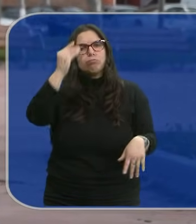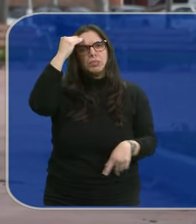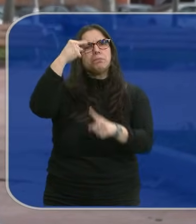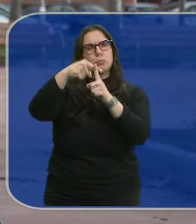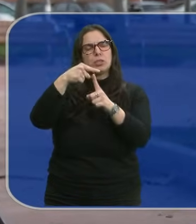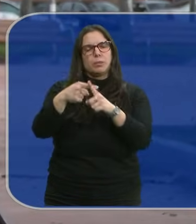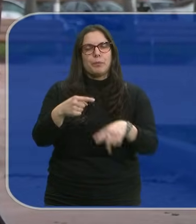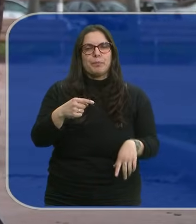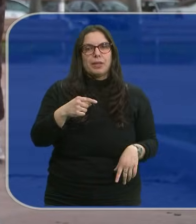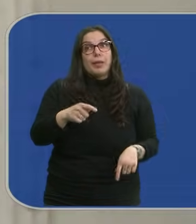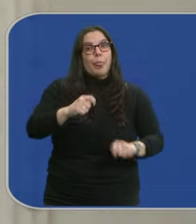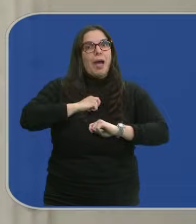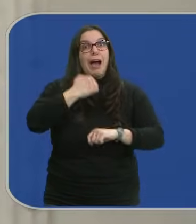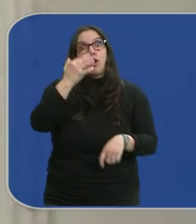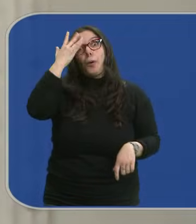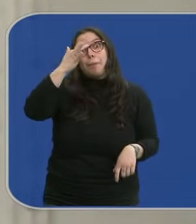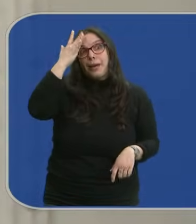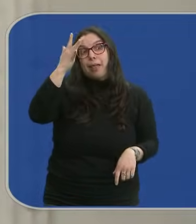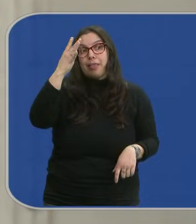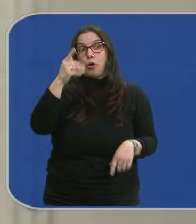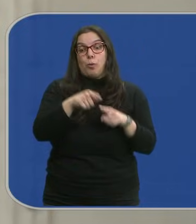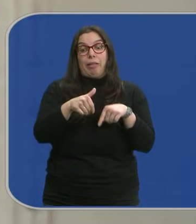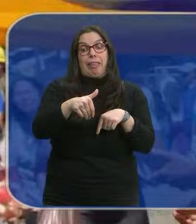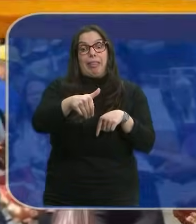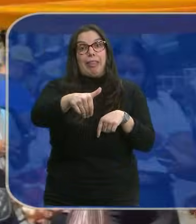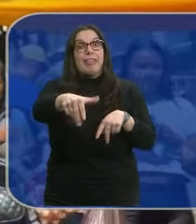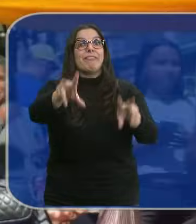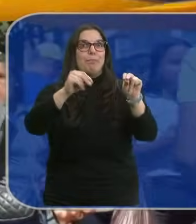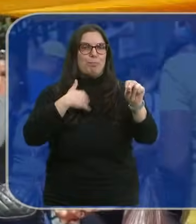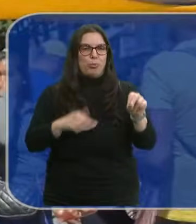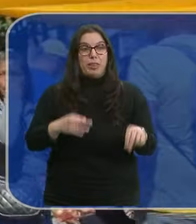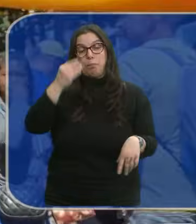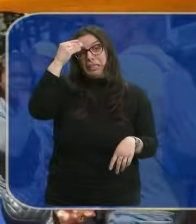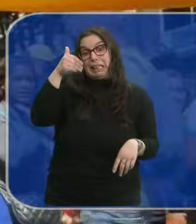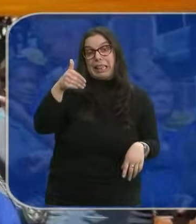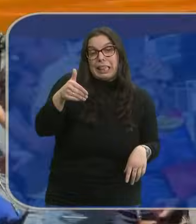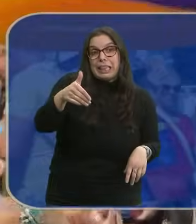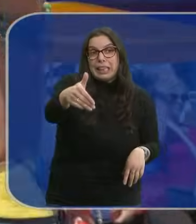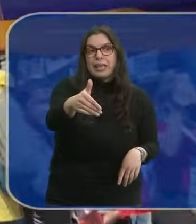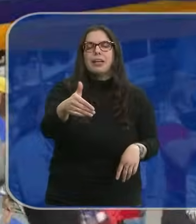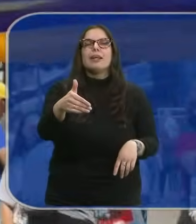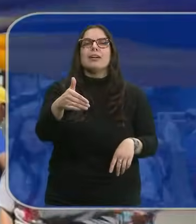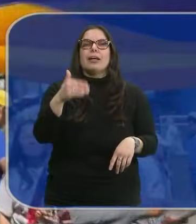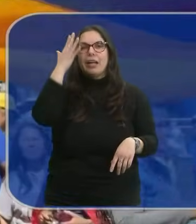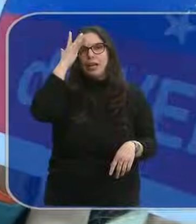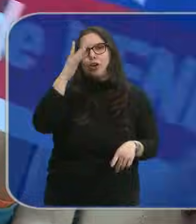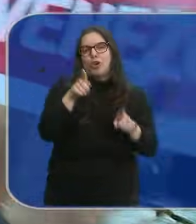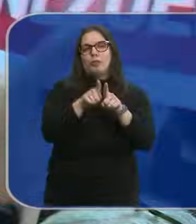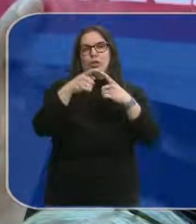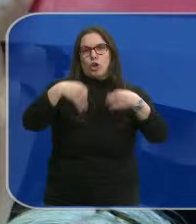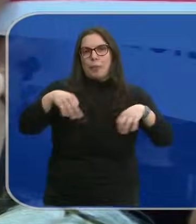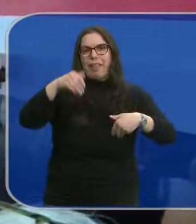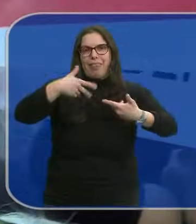optimistas. Vemos una esperanza y una lucecita al final del túnel. Piensan que a medio largo plazo volverá la esperada